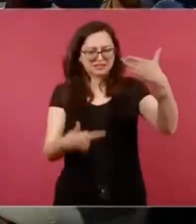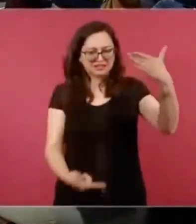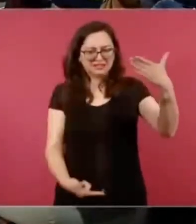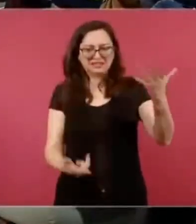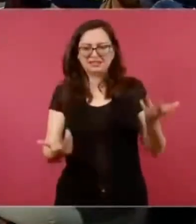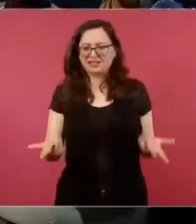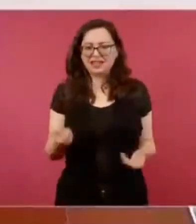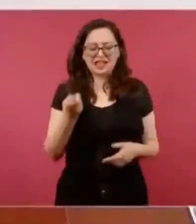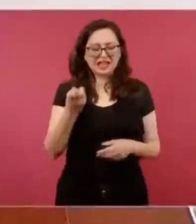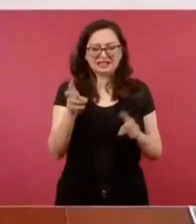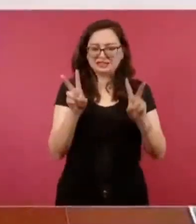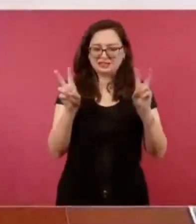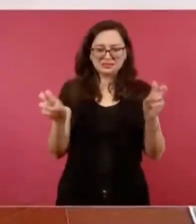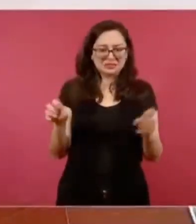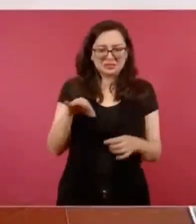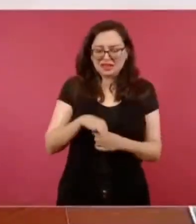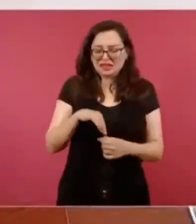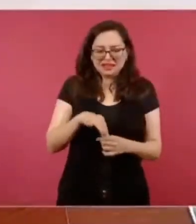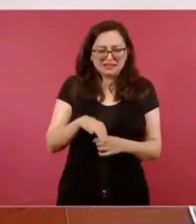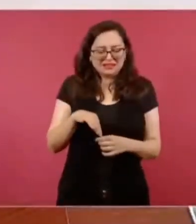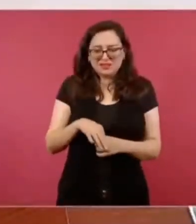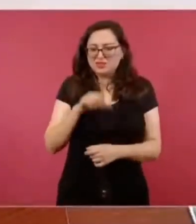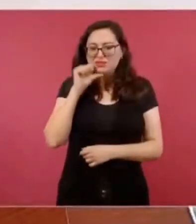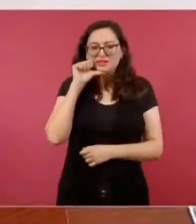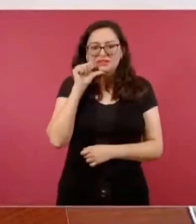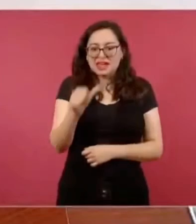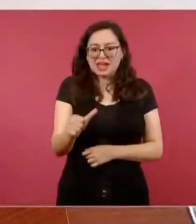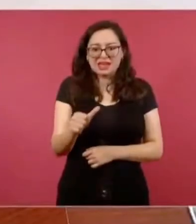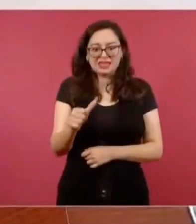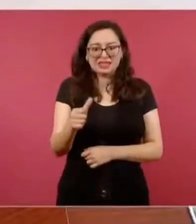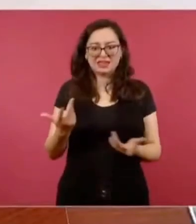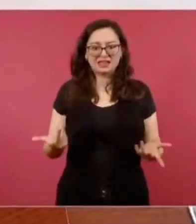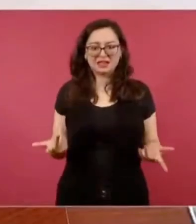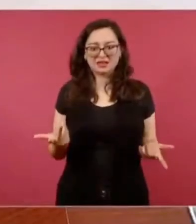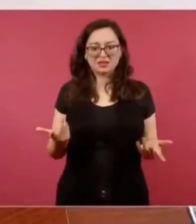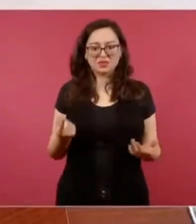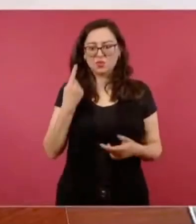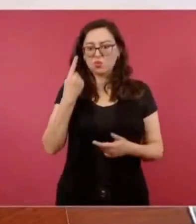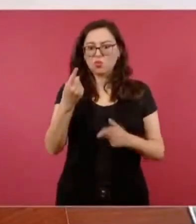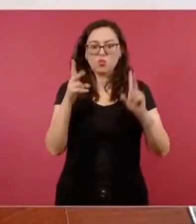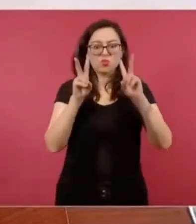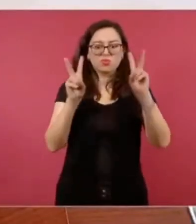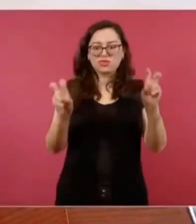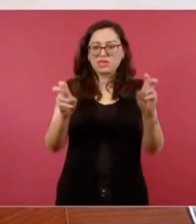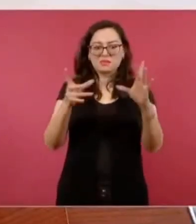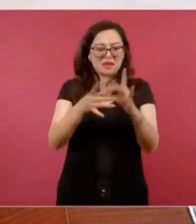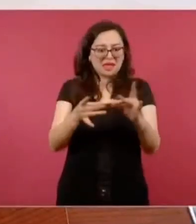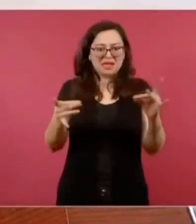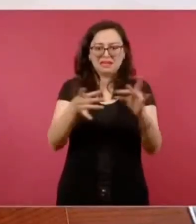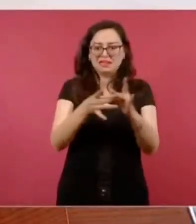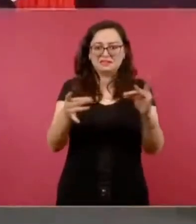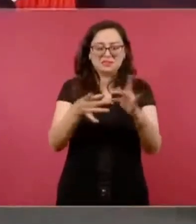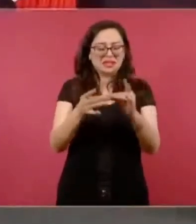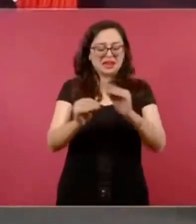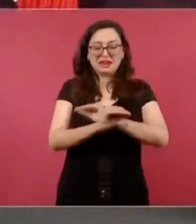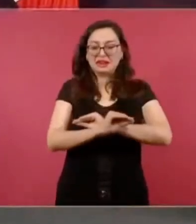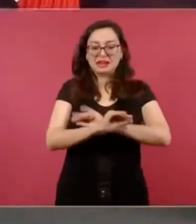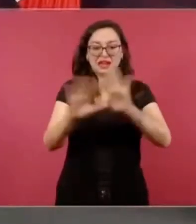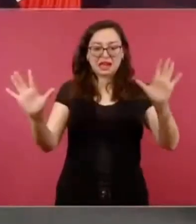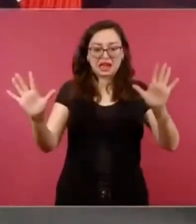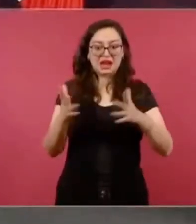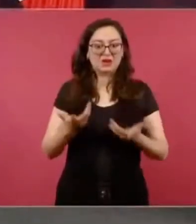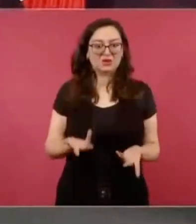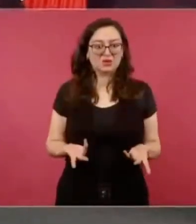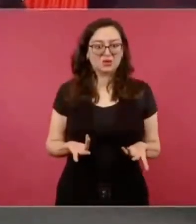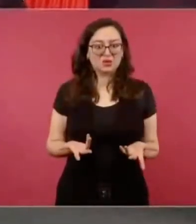no tiene nada que ver con lo electoral. Es explicar algo que tiene que ver, pues, con